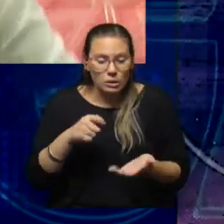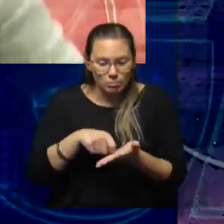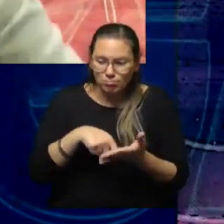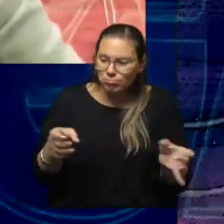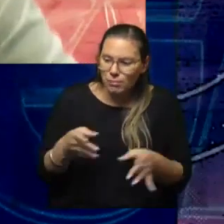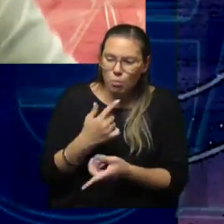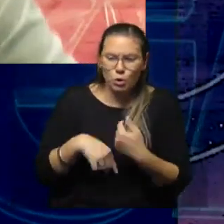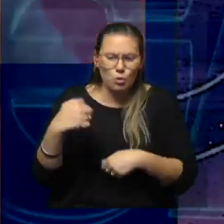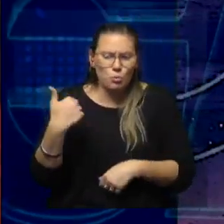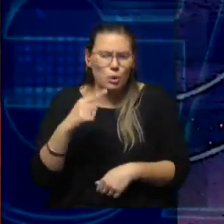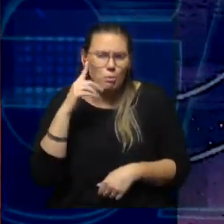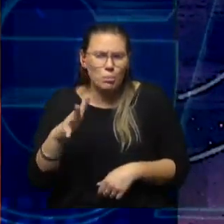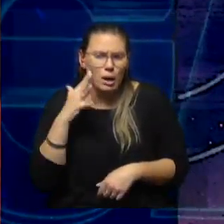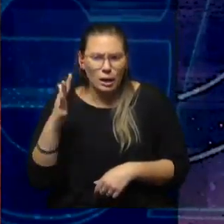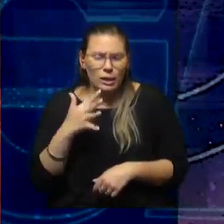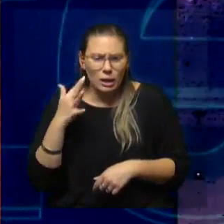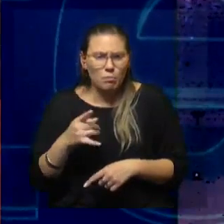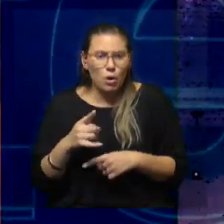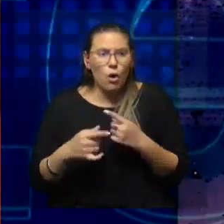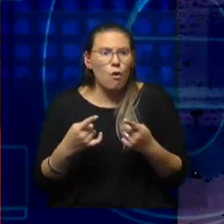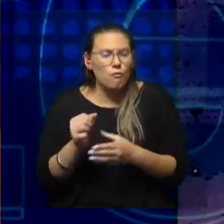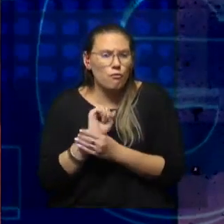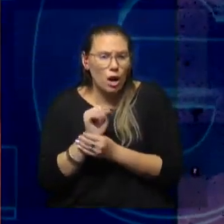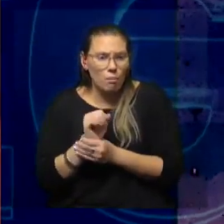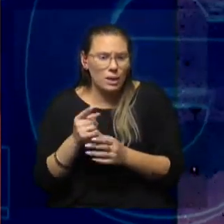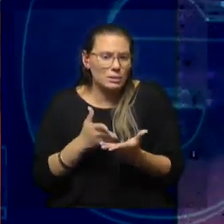nunca pensamos en salir del garaje de Calvin. Y fue